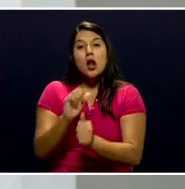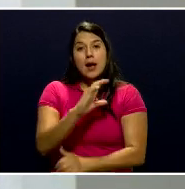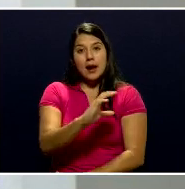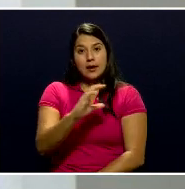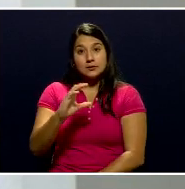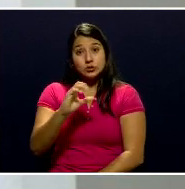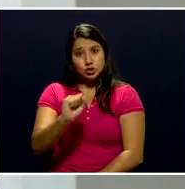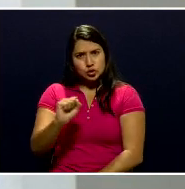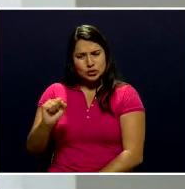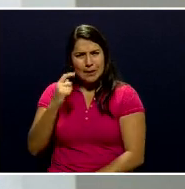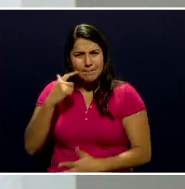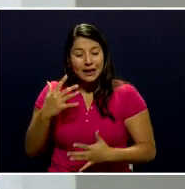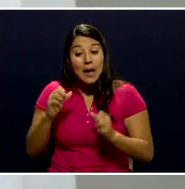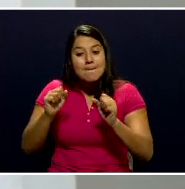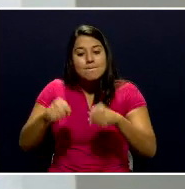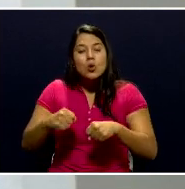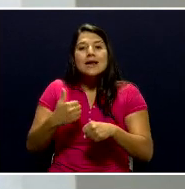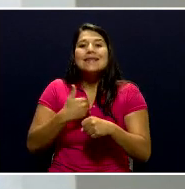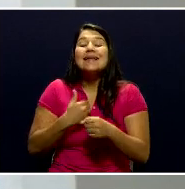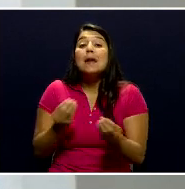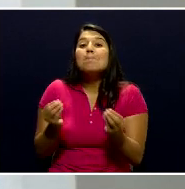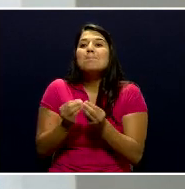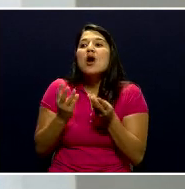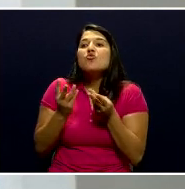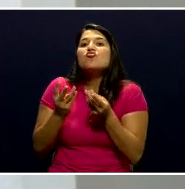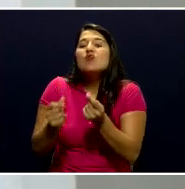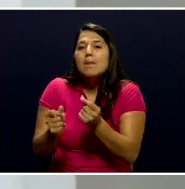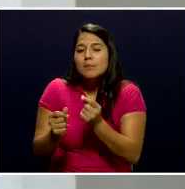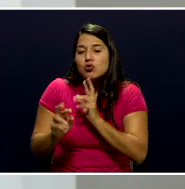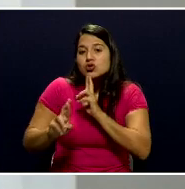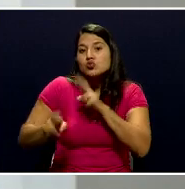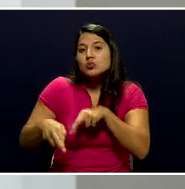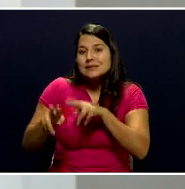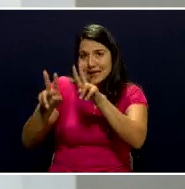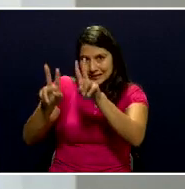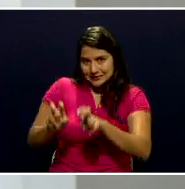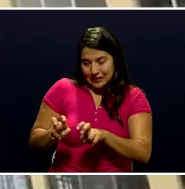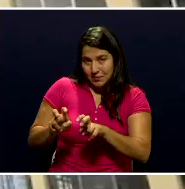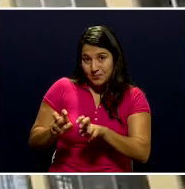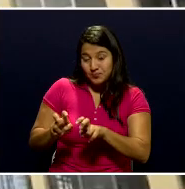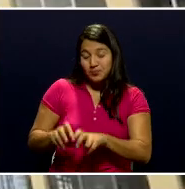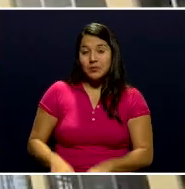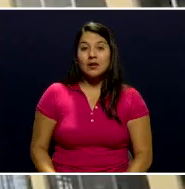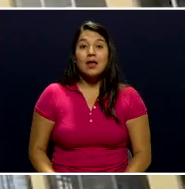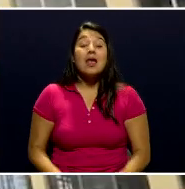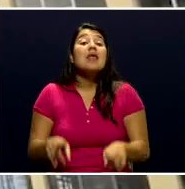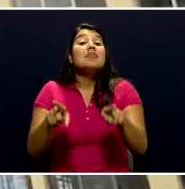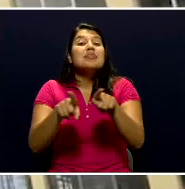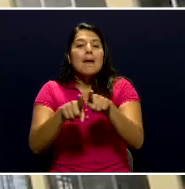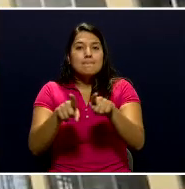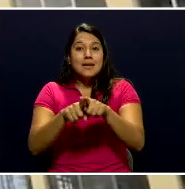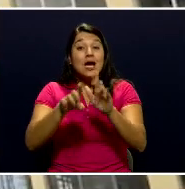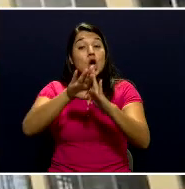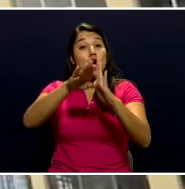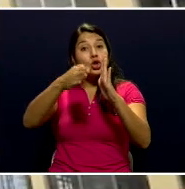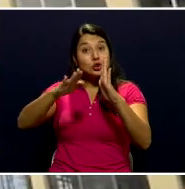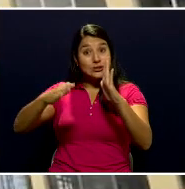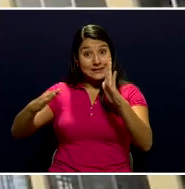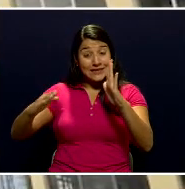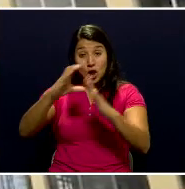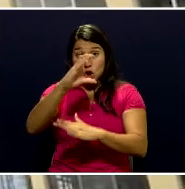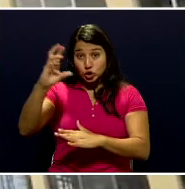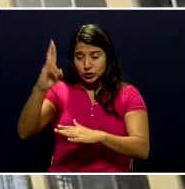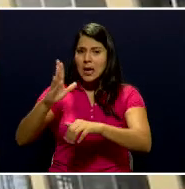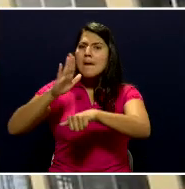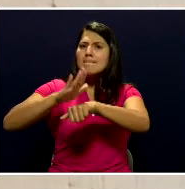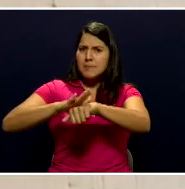para aumentar la disponibilidad de la prueba cada vez en más lugares. Por otro lado, la Contraloría General de la República